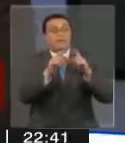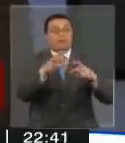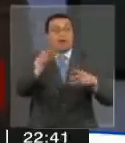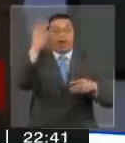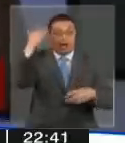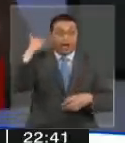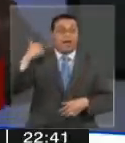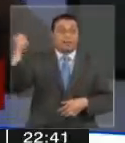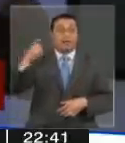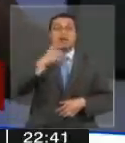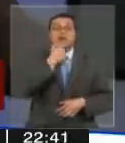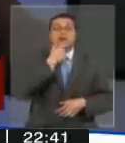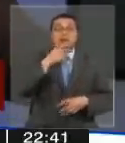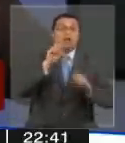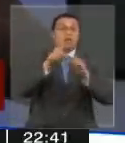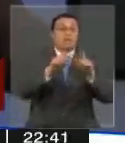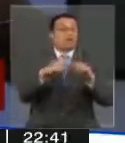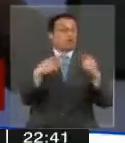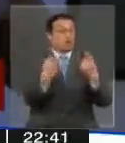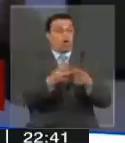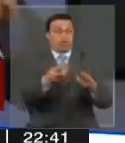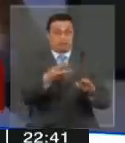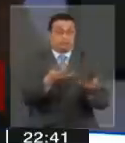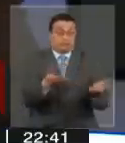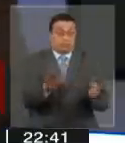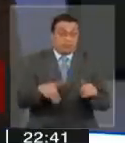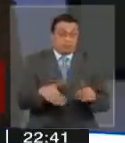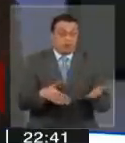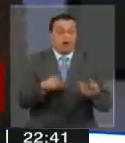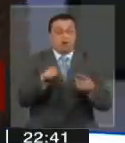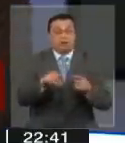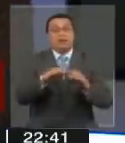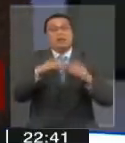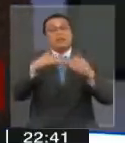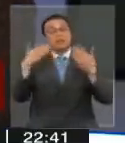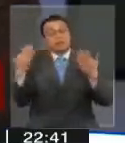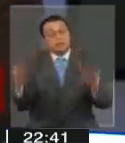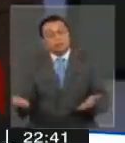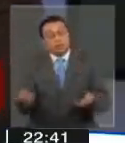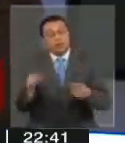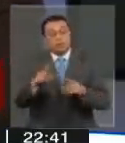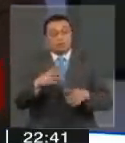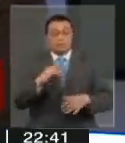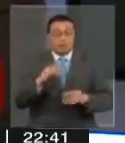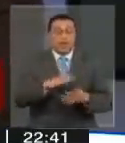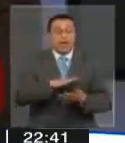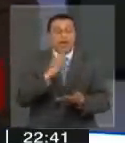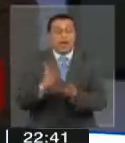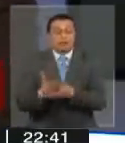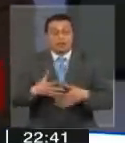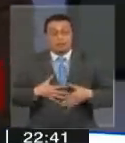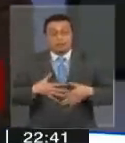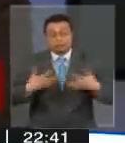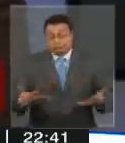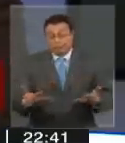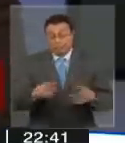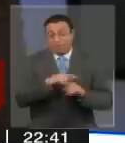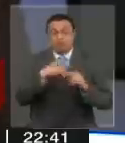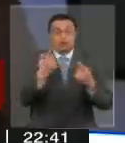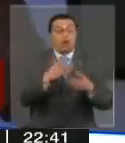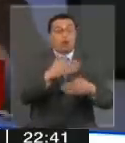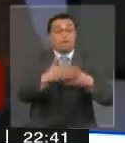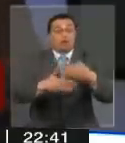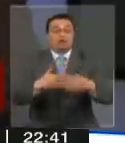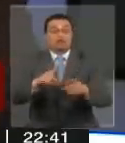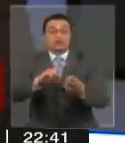en Londres, ¿ya? Todo eso matizó permanentemente hasta la asquerosidad el proceso transicional. Pues bien,